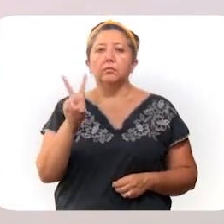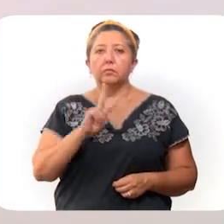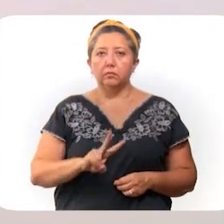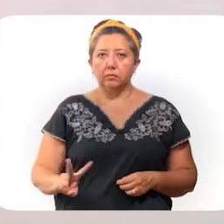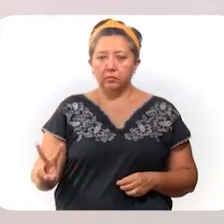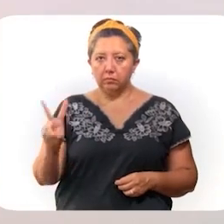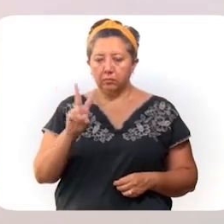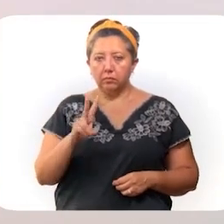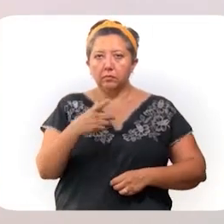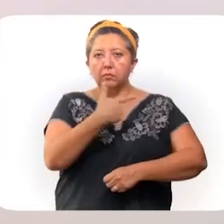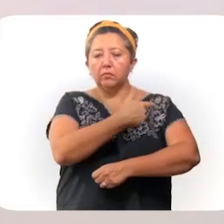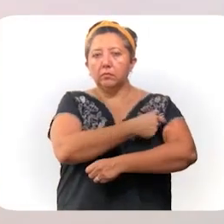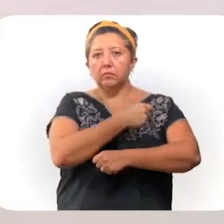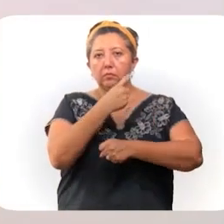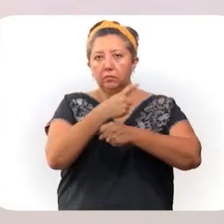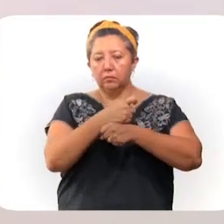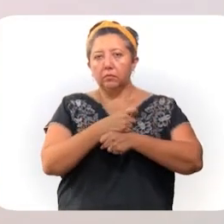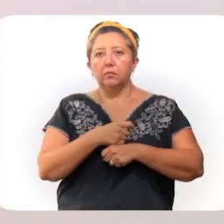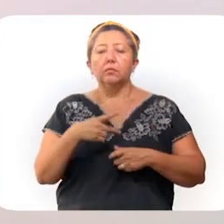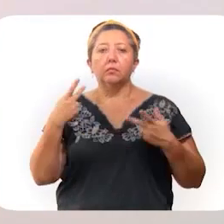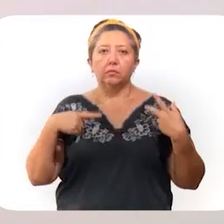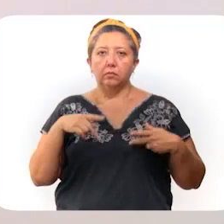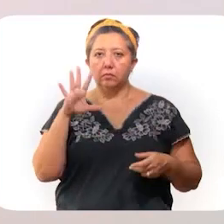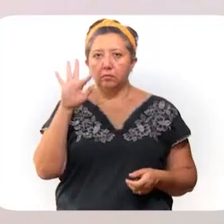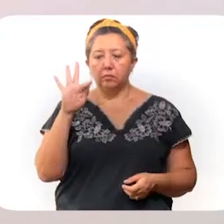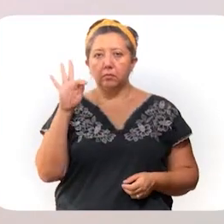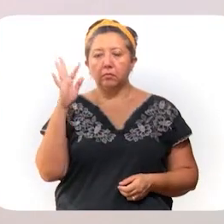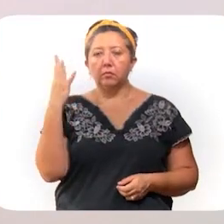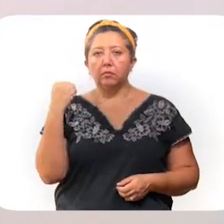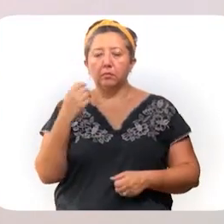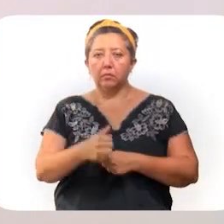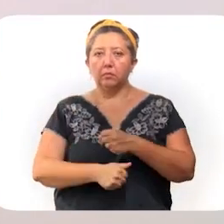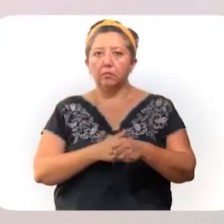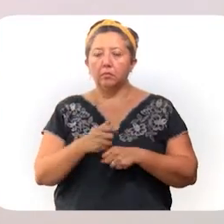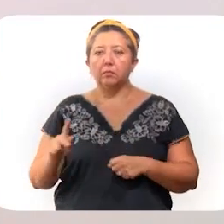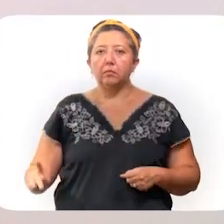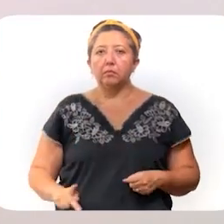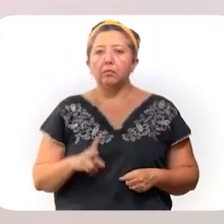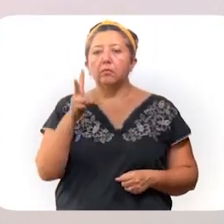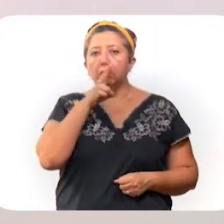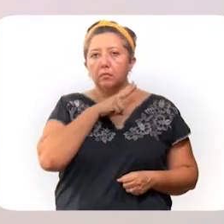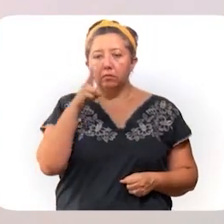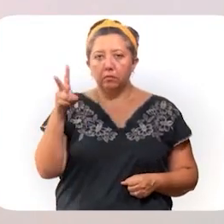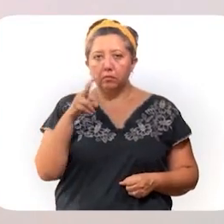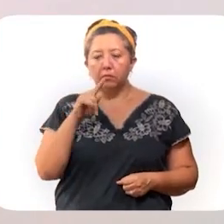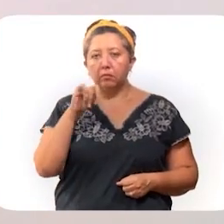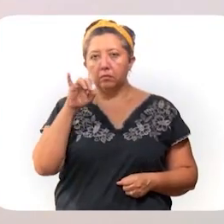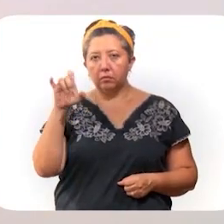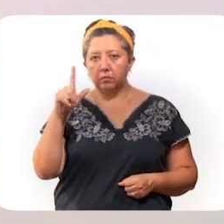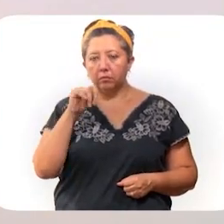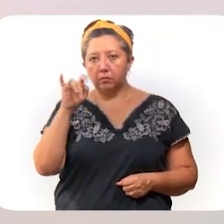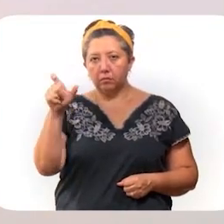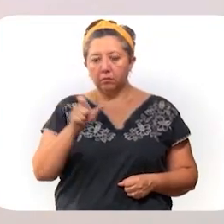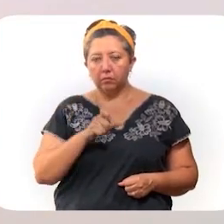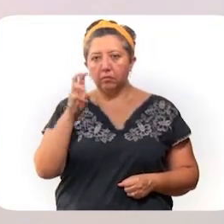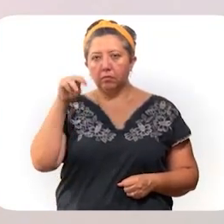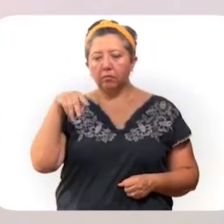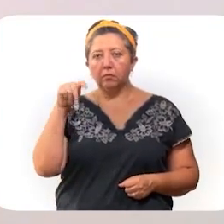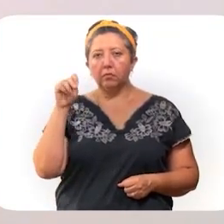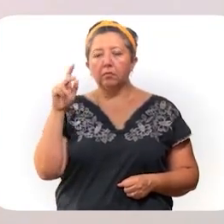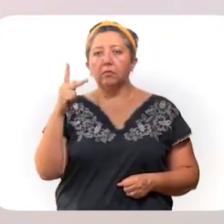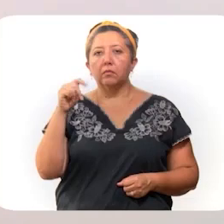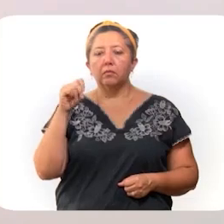viernes. La aplicación de la primera dosis a personas de 40 a 49 años en los municipios de Valladolid, Ticul, Tecash, Motul,